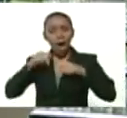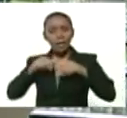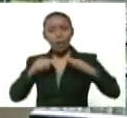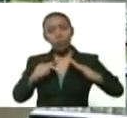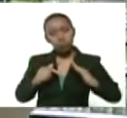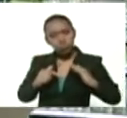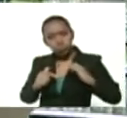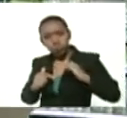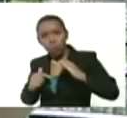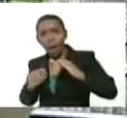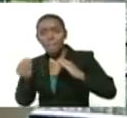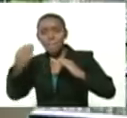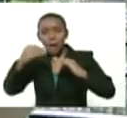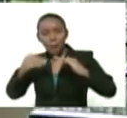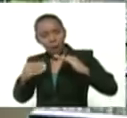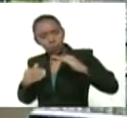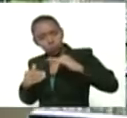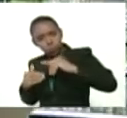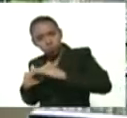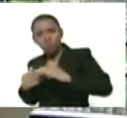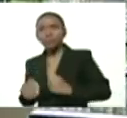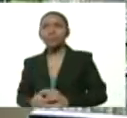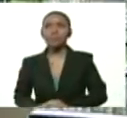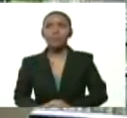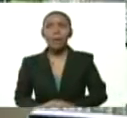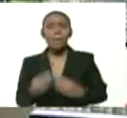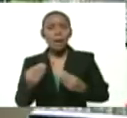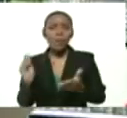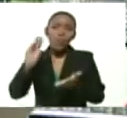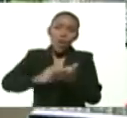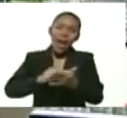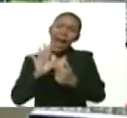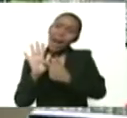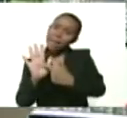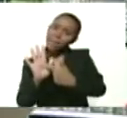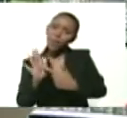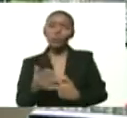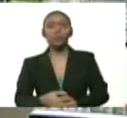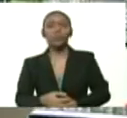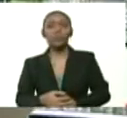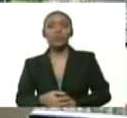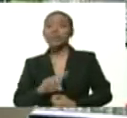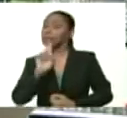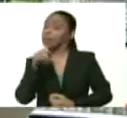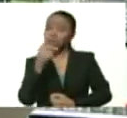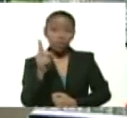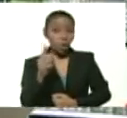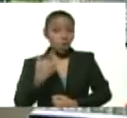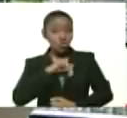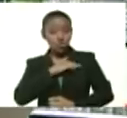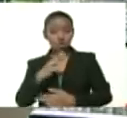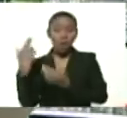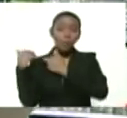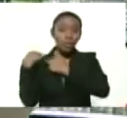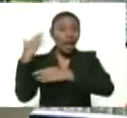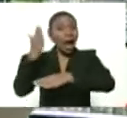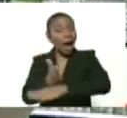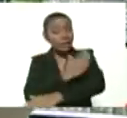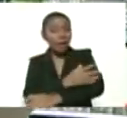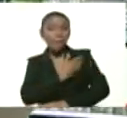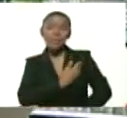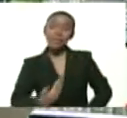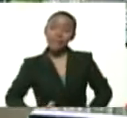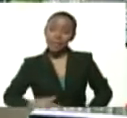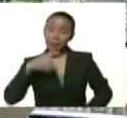irse aplanando aún más. Para ponerles un ejemplo, si no hubiéramos tomado las medidas que dictó el